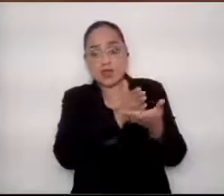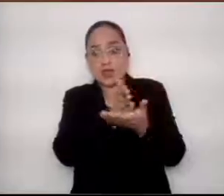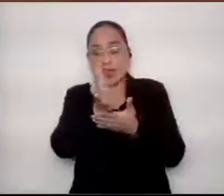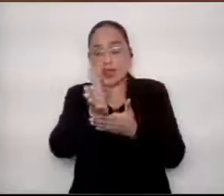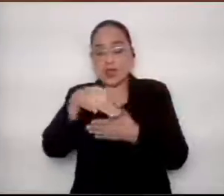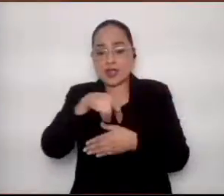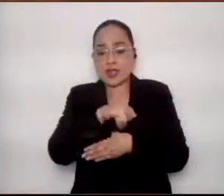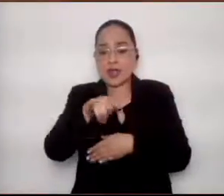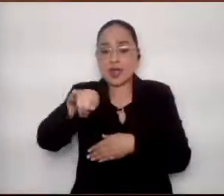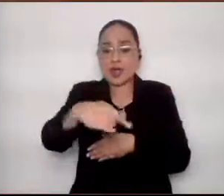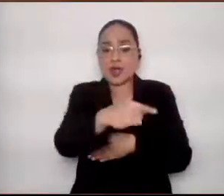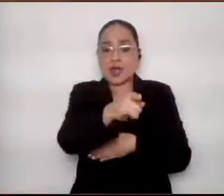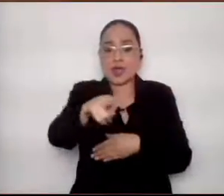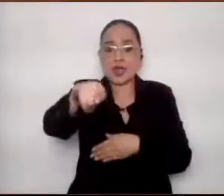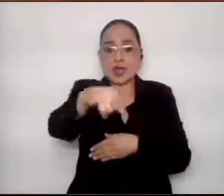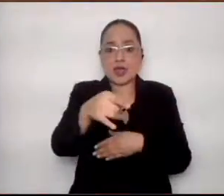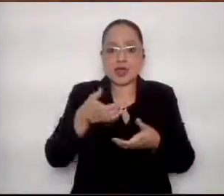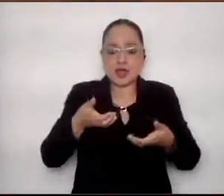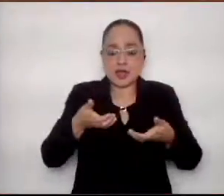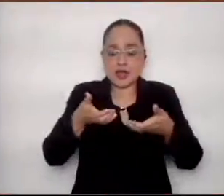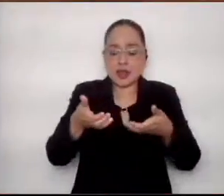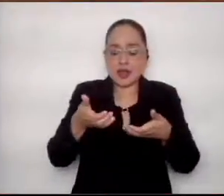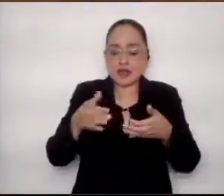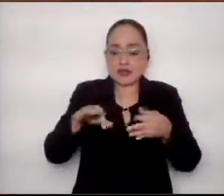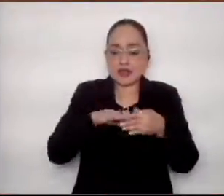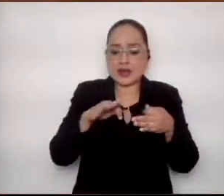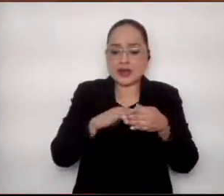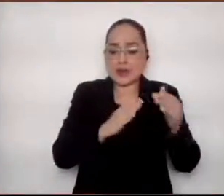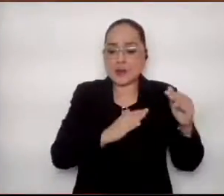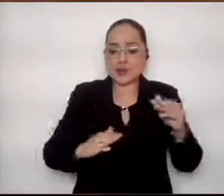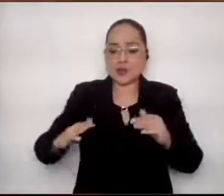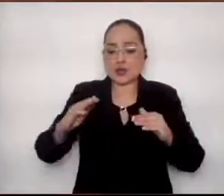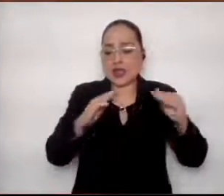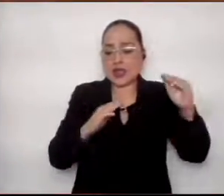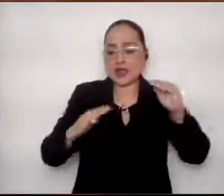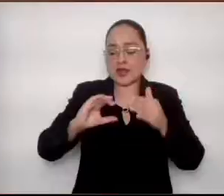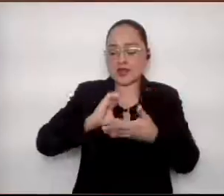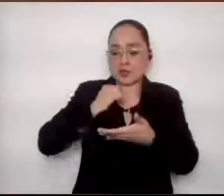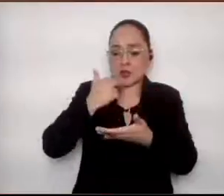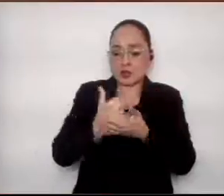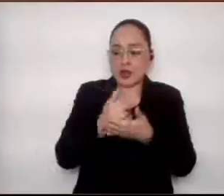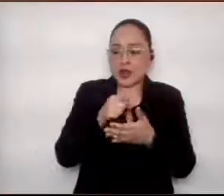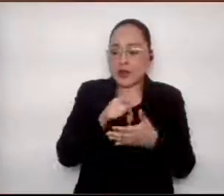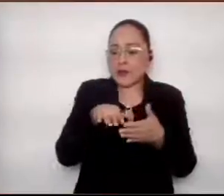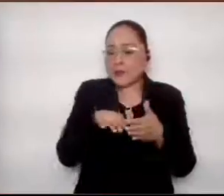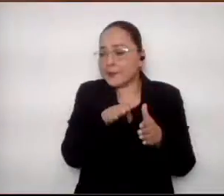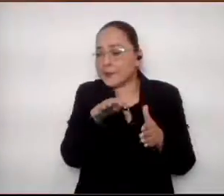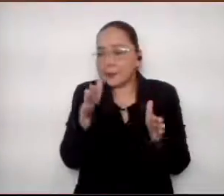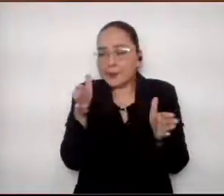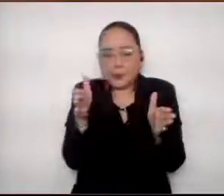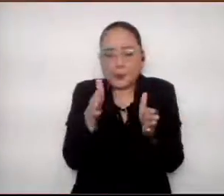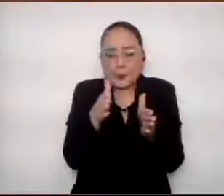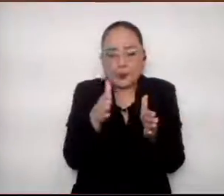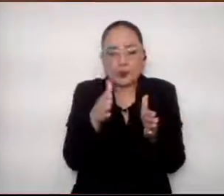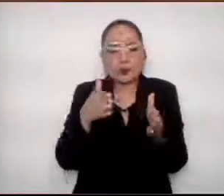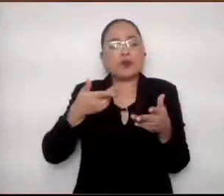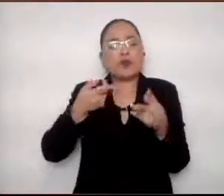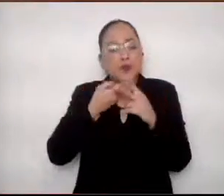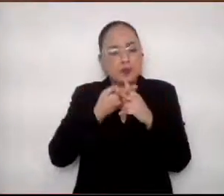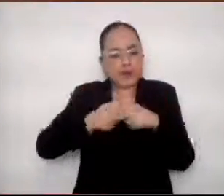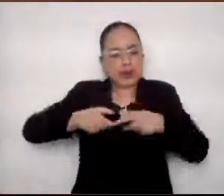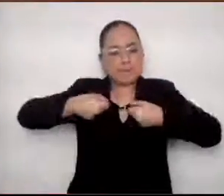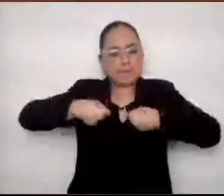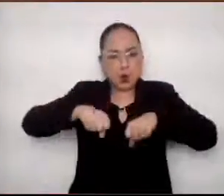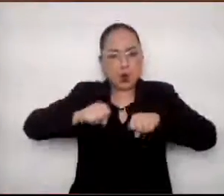calles de donde se da el cerro de Chimalhuacán, y empezó a generarse como un